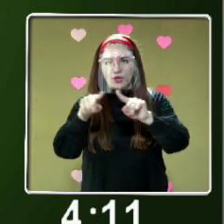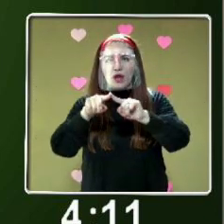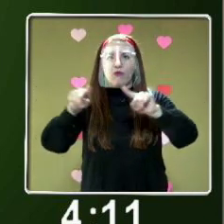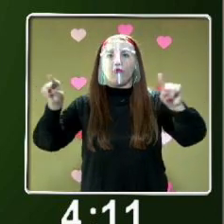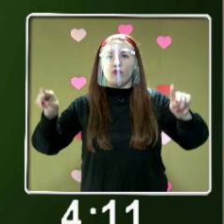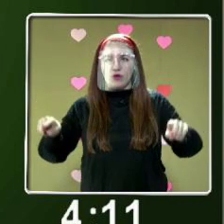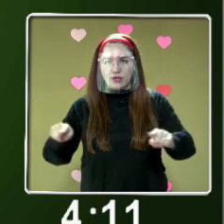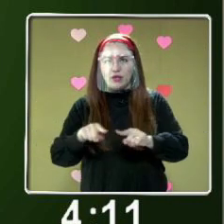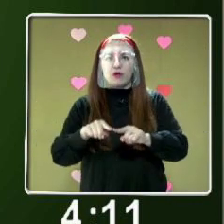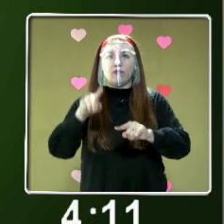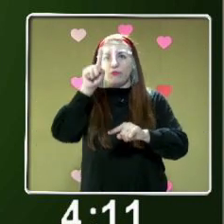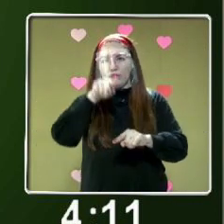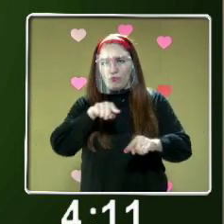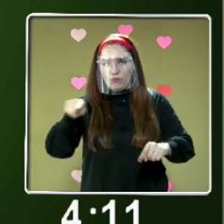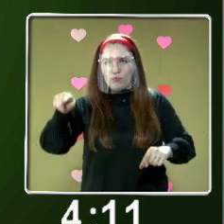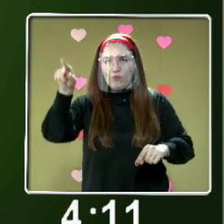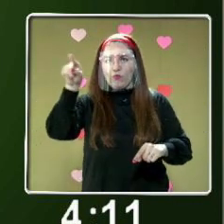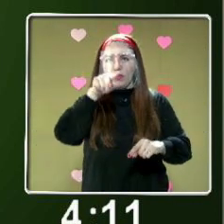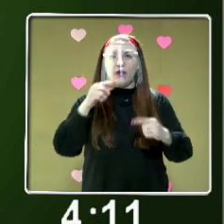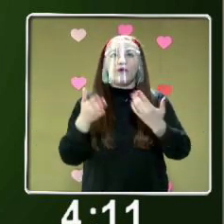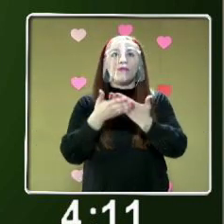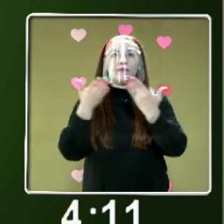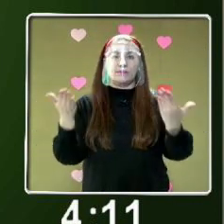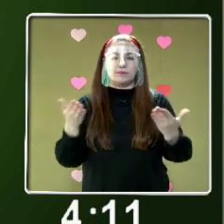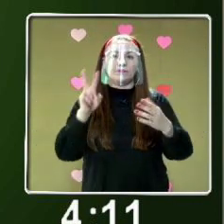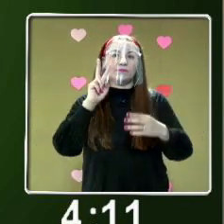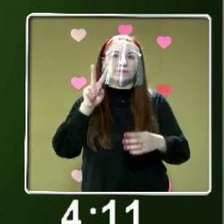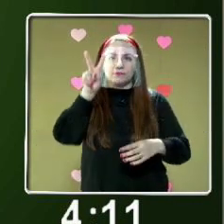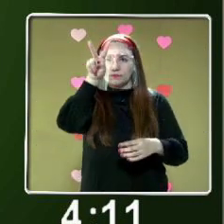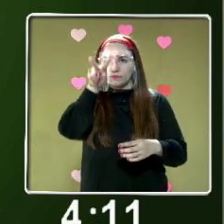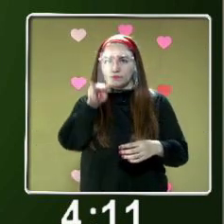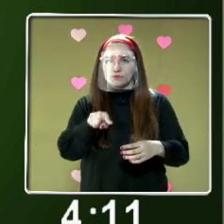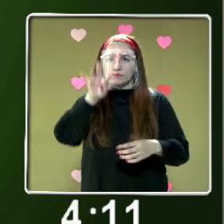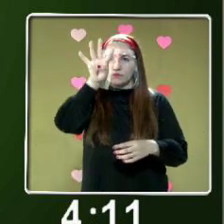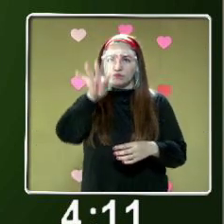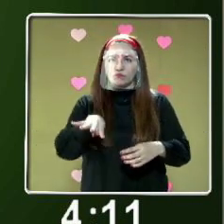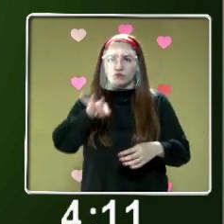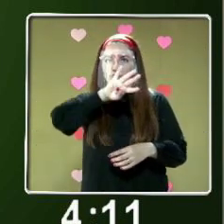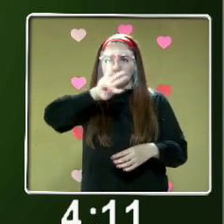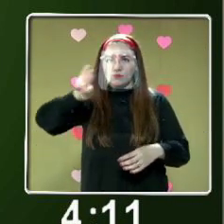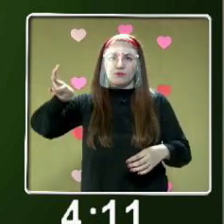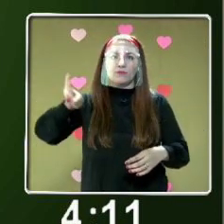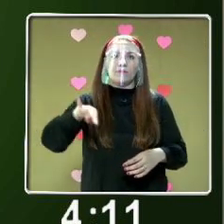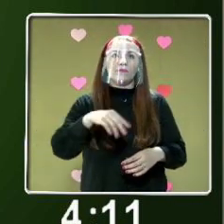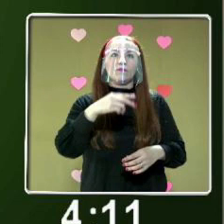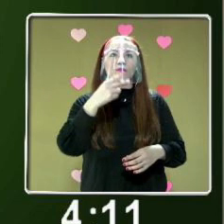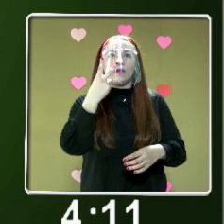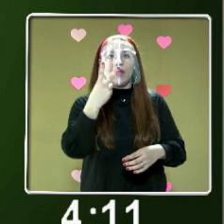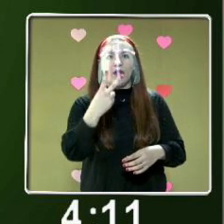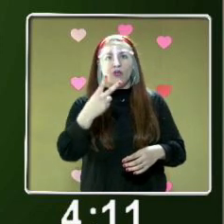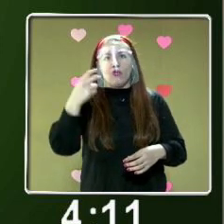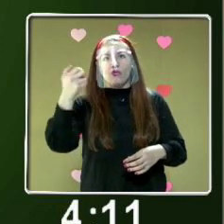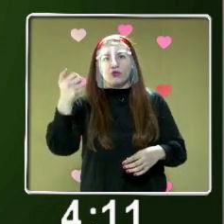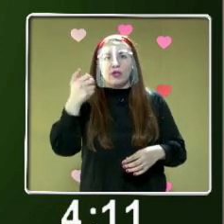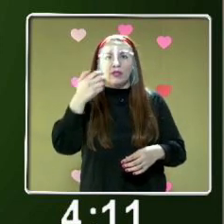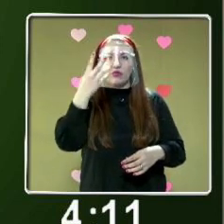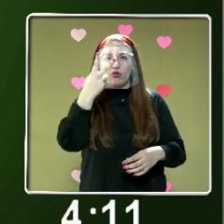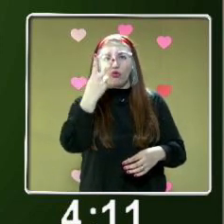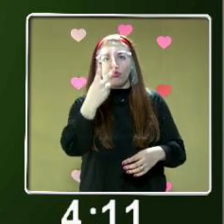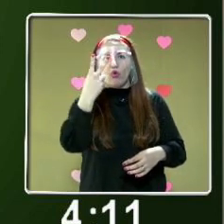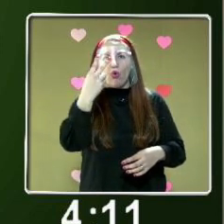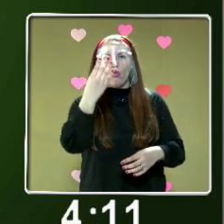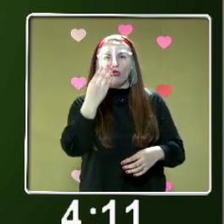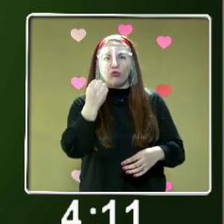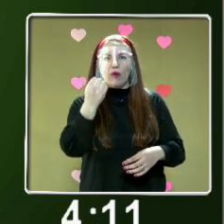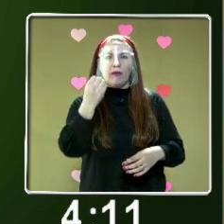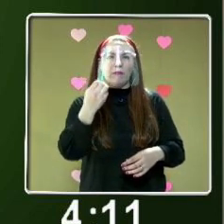tabla donde vienen los números 6, 9 y 2 hacia abajo, y enfrente viene 30, 45 y 10, como que